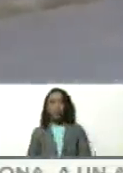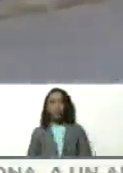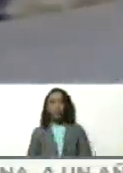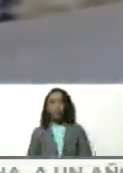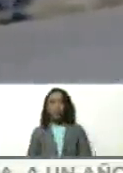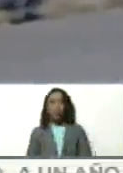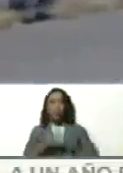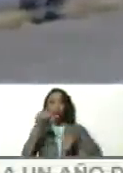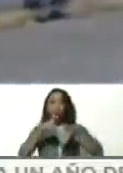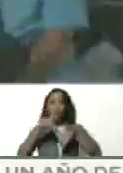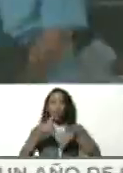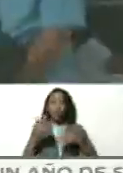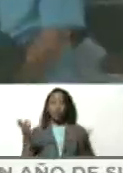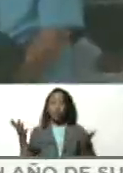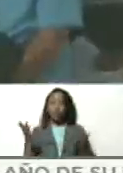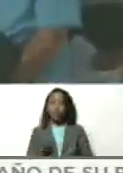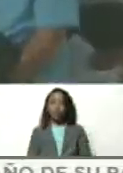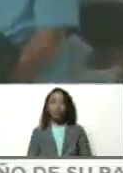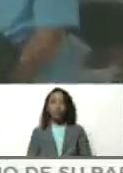El voto, pues.